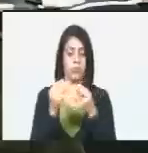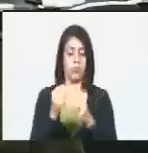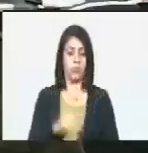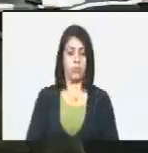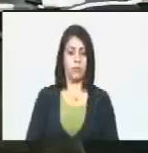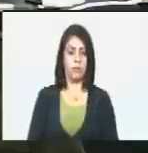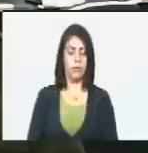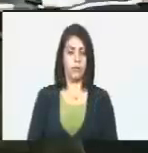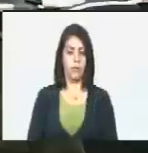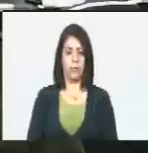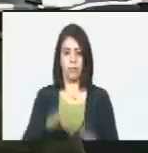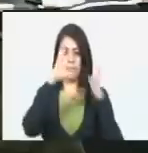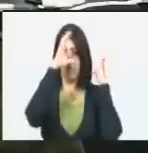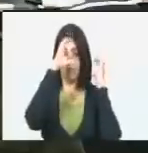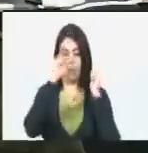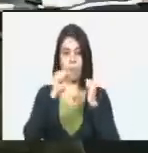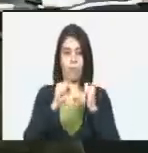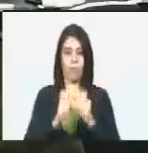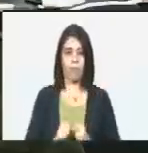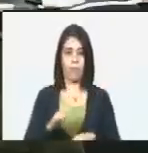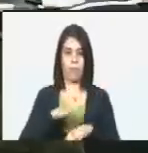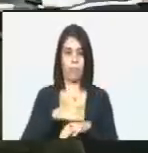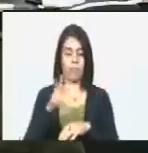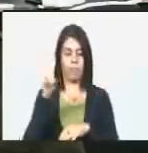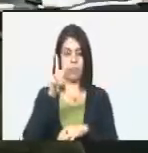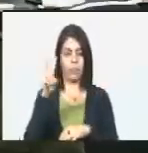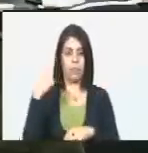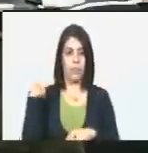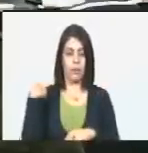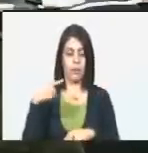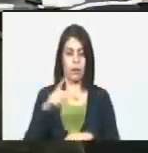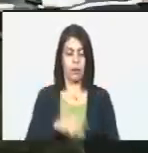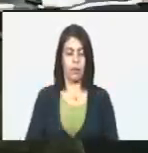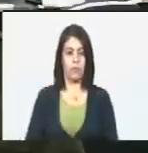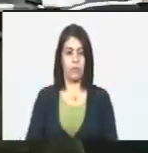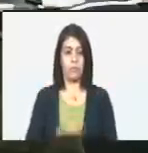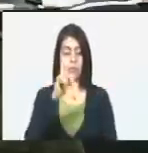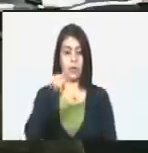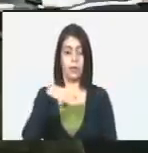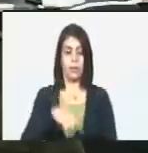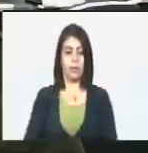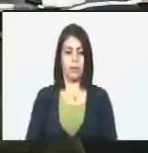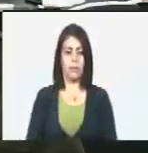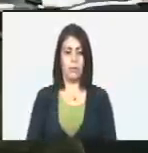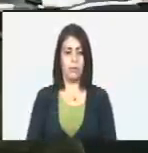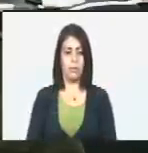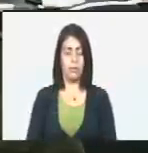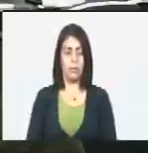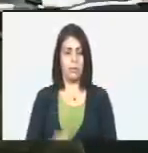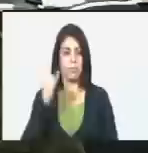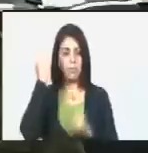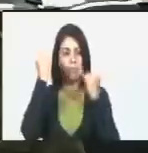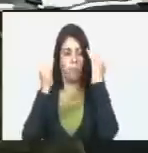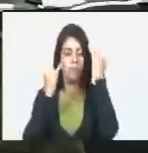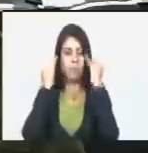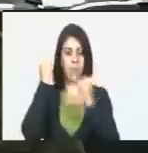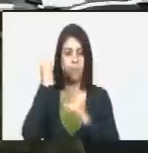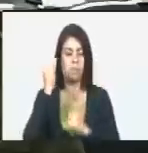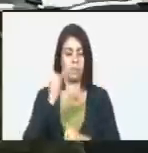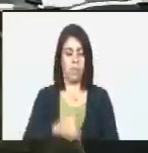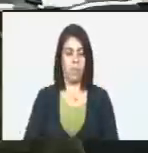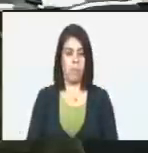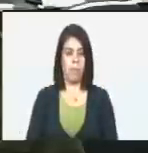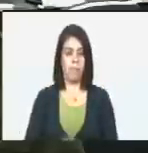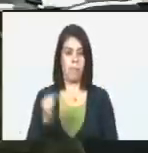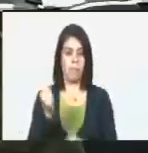muchos embajadores. Porque Venezuela tiene además la idea de, estamos trabajando con la